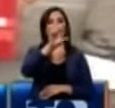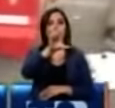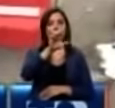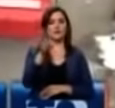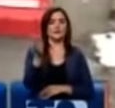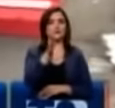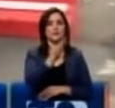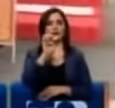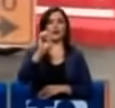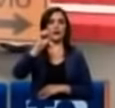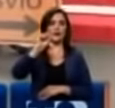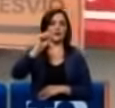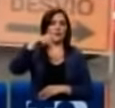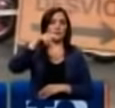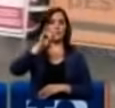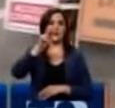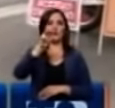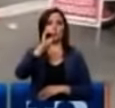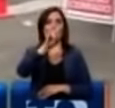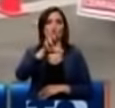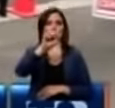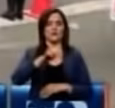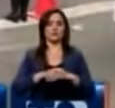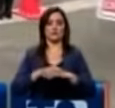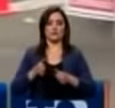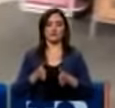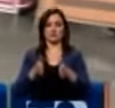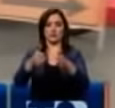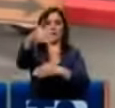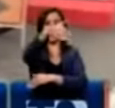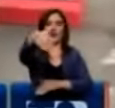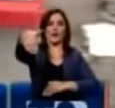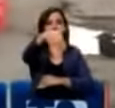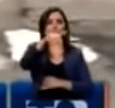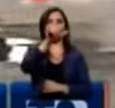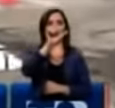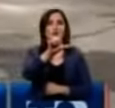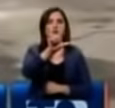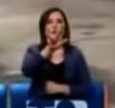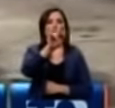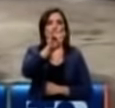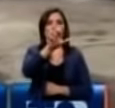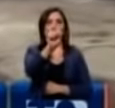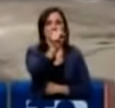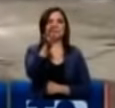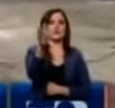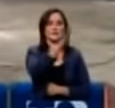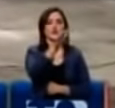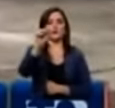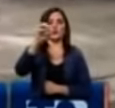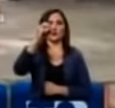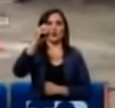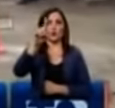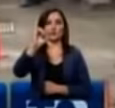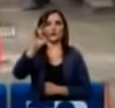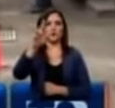a trabajos del metro, ustedes pueden observar que ya está la maquinaria de aquí trabajando en la zona. Están las personas de un lado a